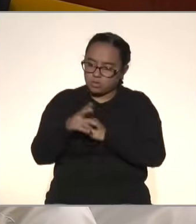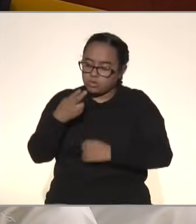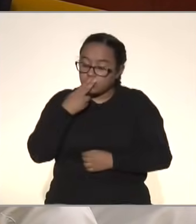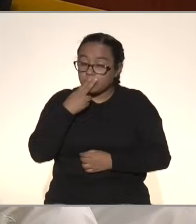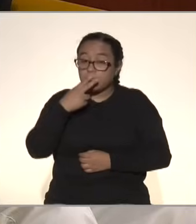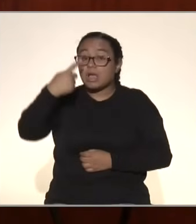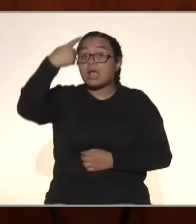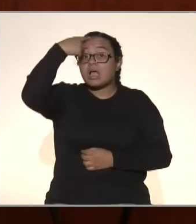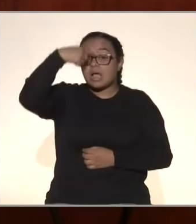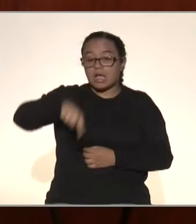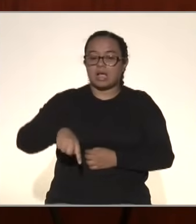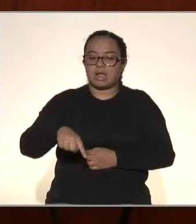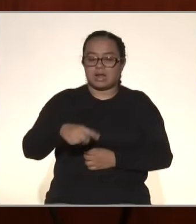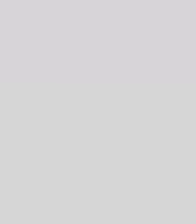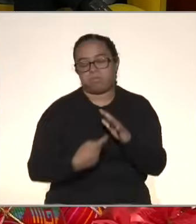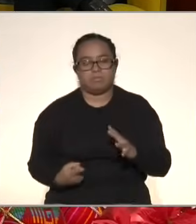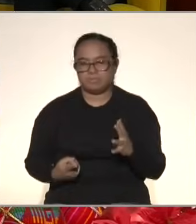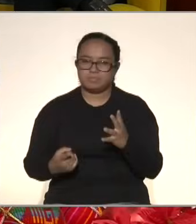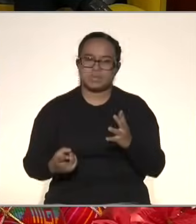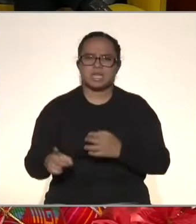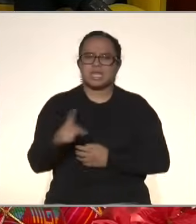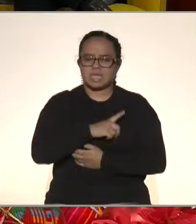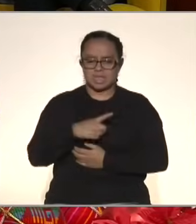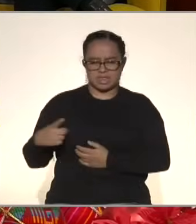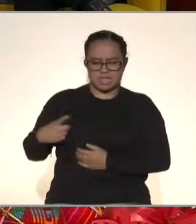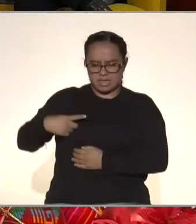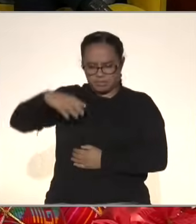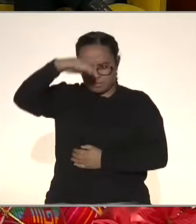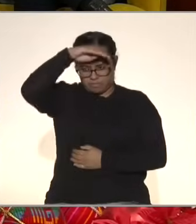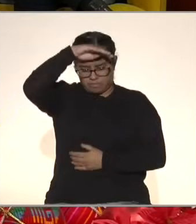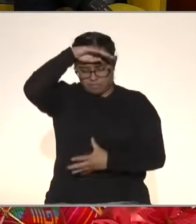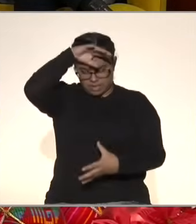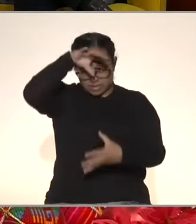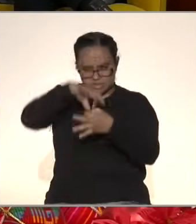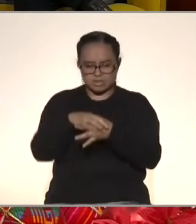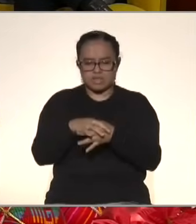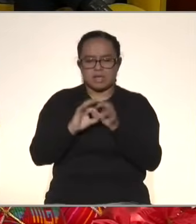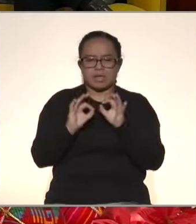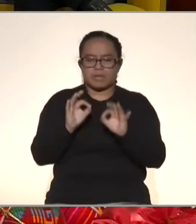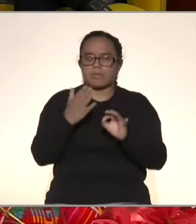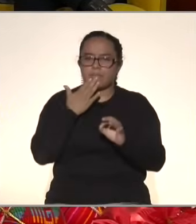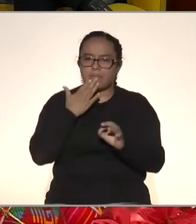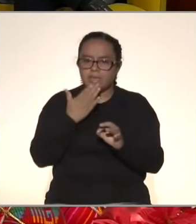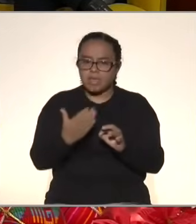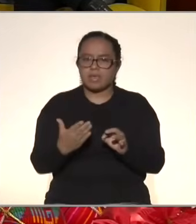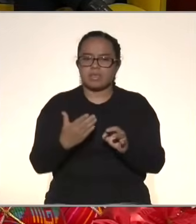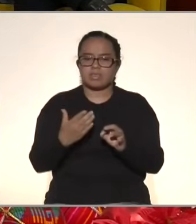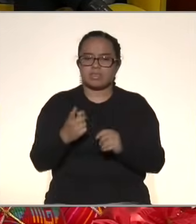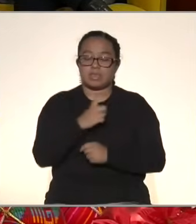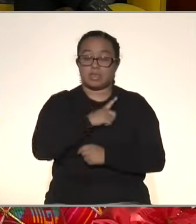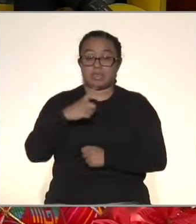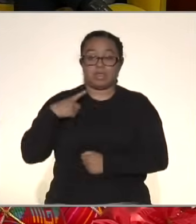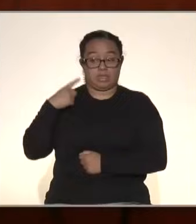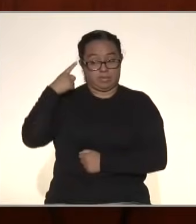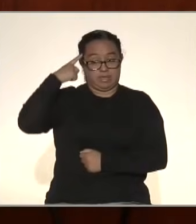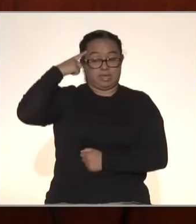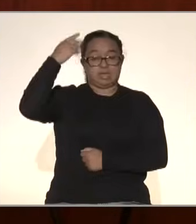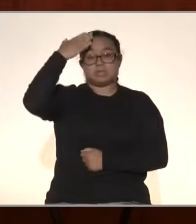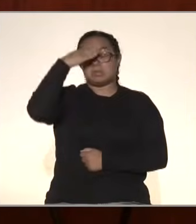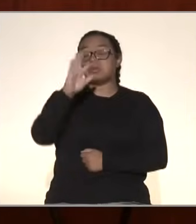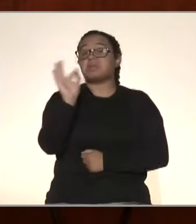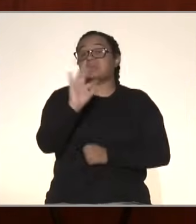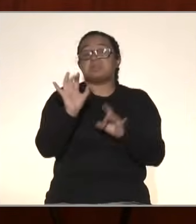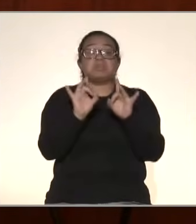para afrontar esas épocas. Hay que ser un poco conscientes de que pueden